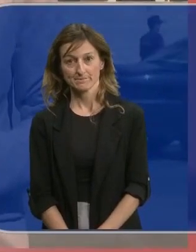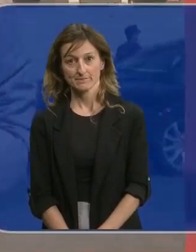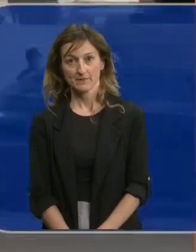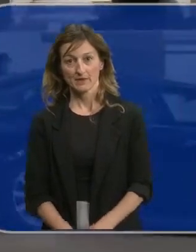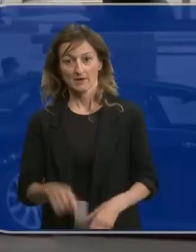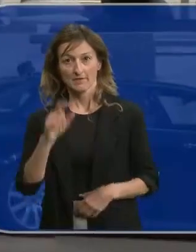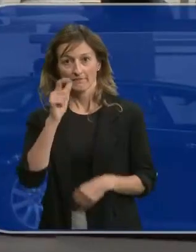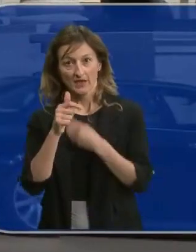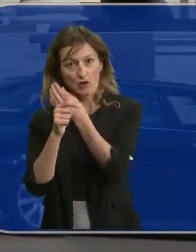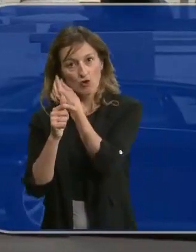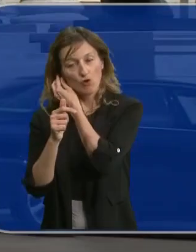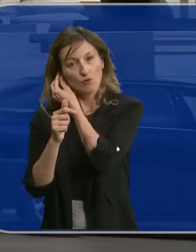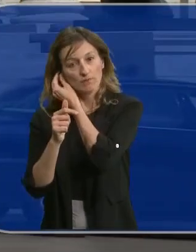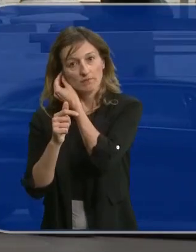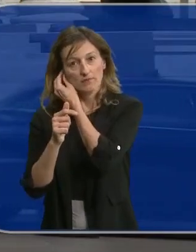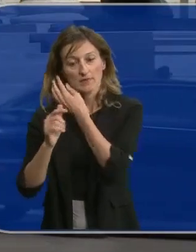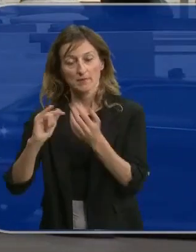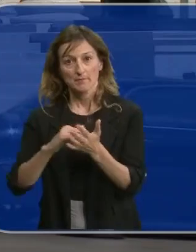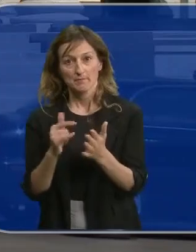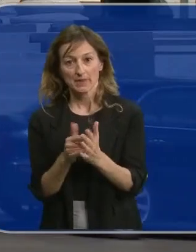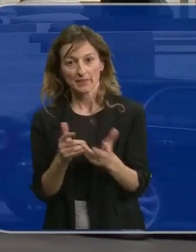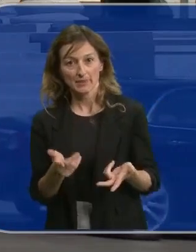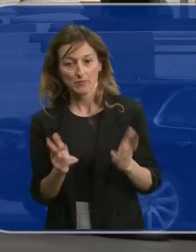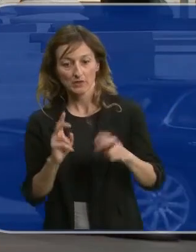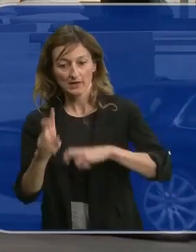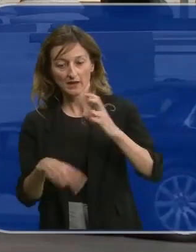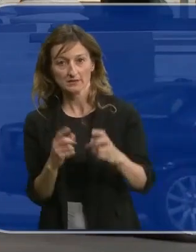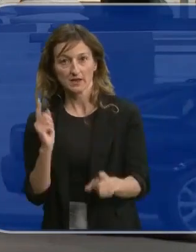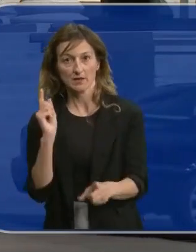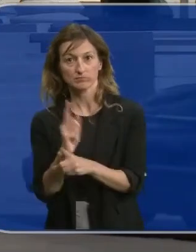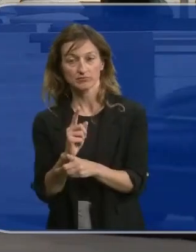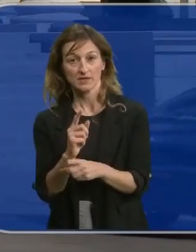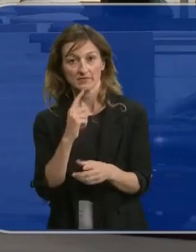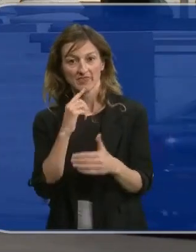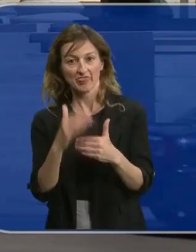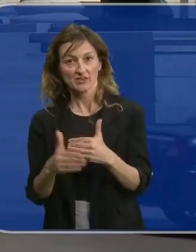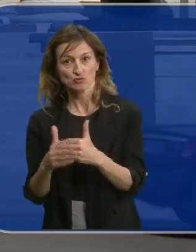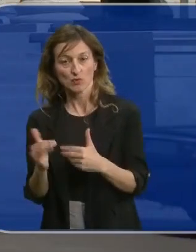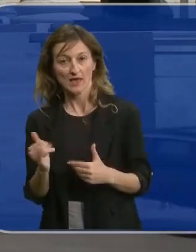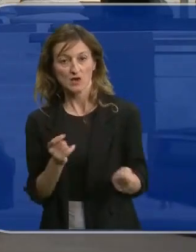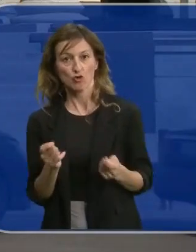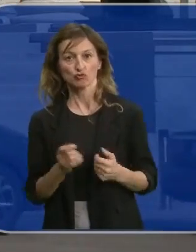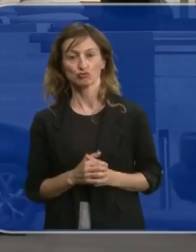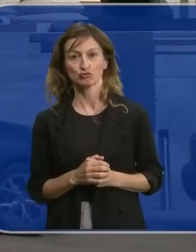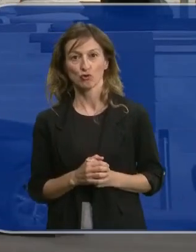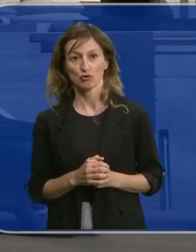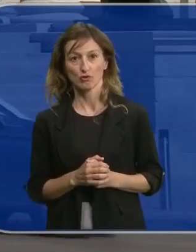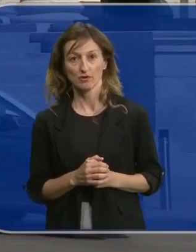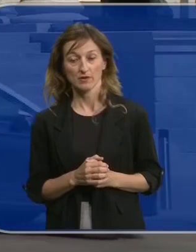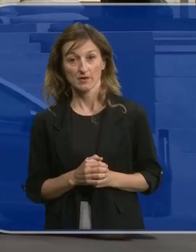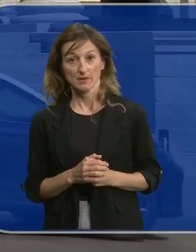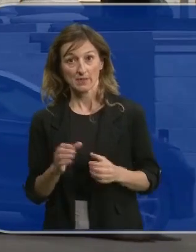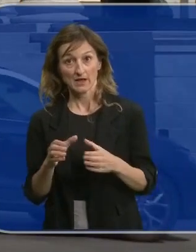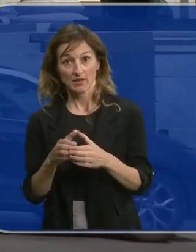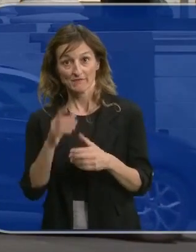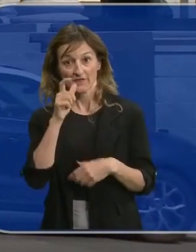feijó ha cargado duramente contra el plan de regeneración democrática lo ha calificado de un plan de censura y control un control que para el líder